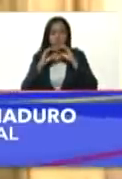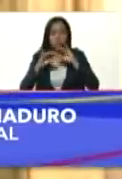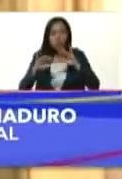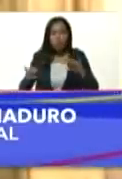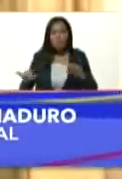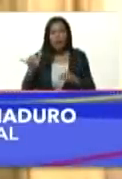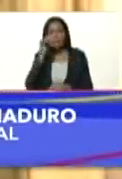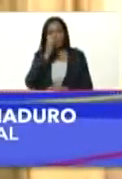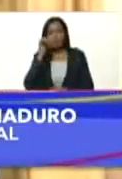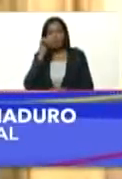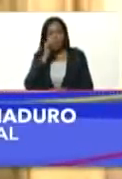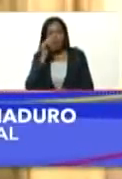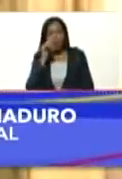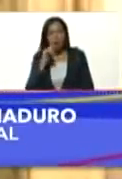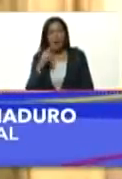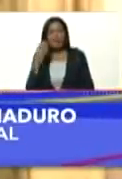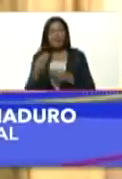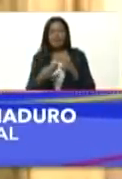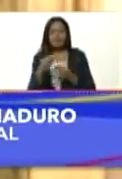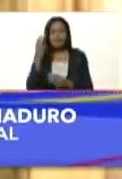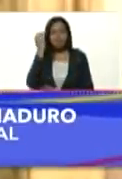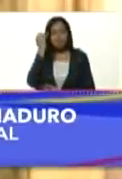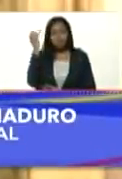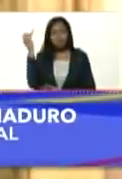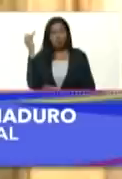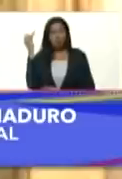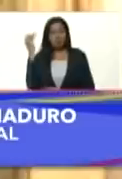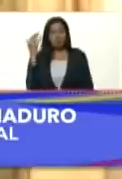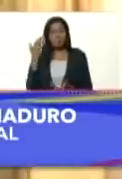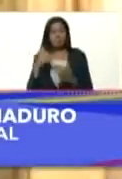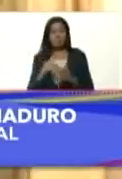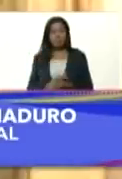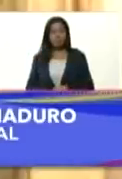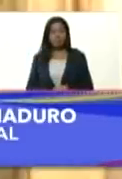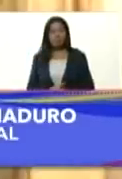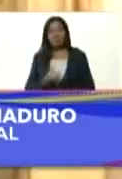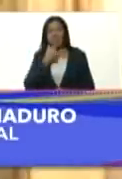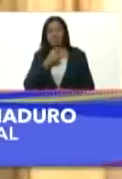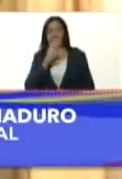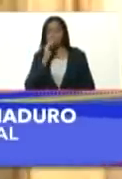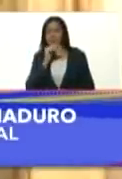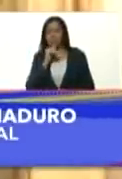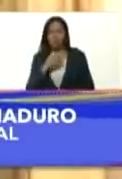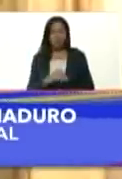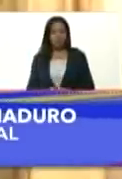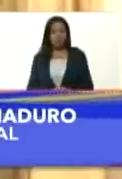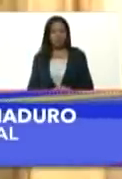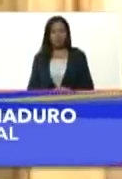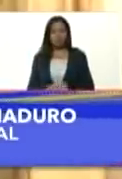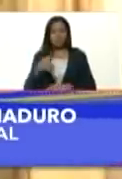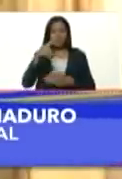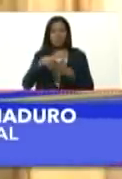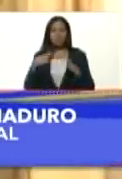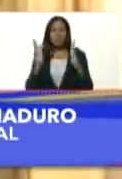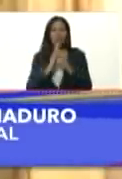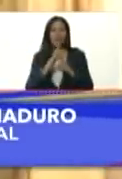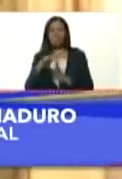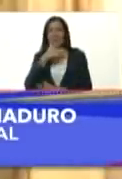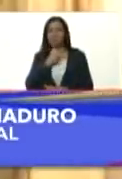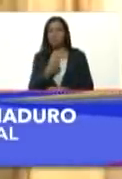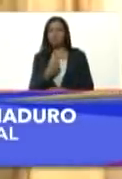videos. Hay que ser muy creativo. No es fácil estar metido en la casa.